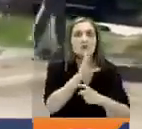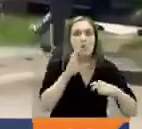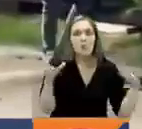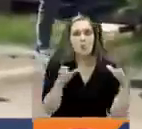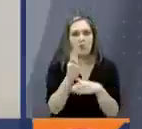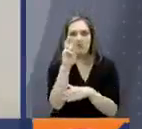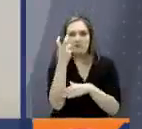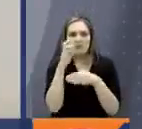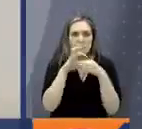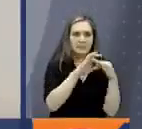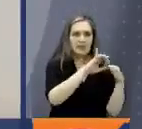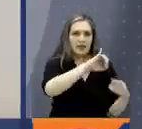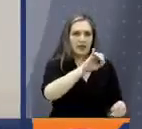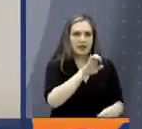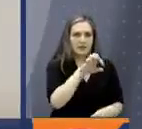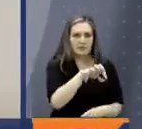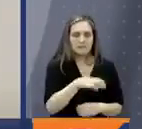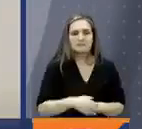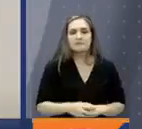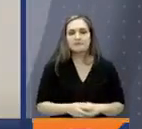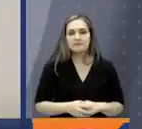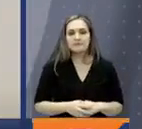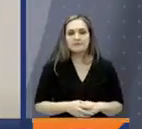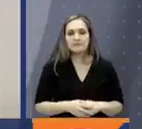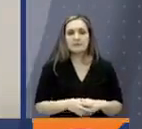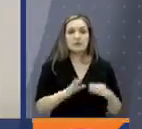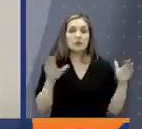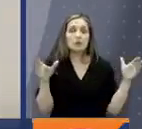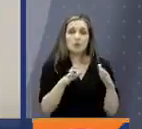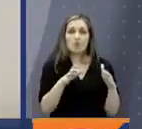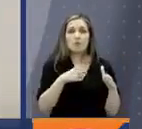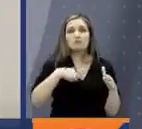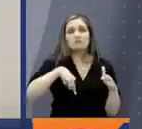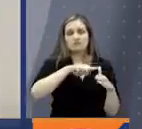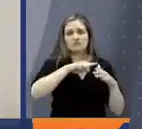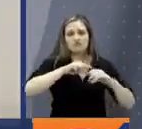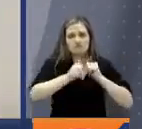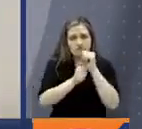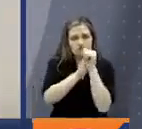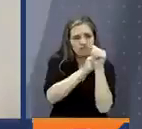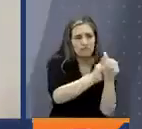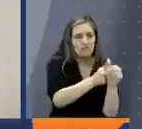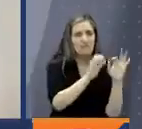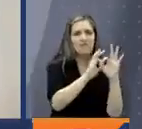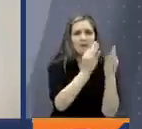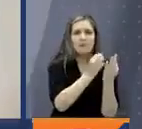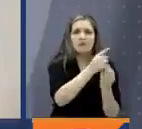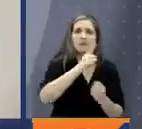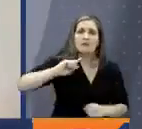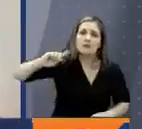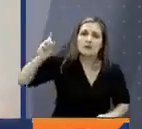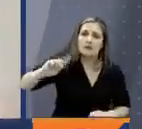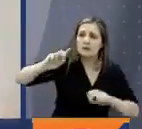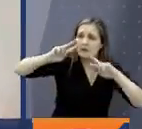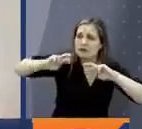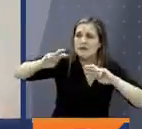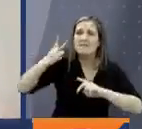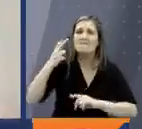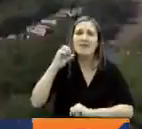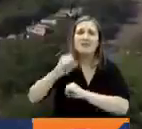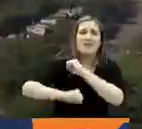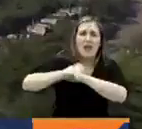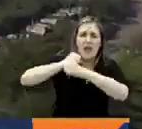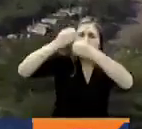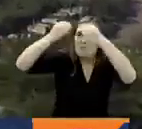la fiscalía y la gp nosotros como organización venimos haciendo un acompañamiento a familias que buscan hace más de dos décadas a